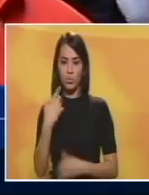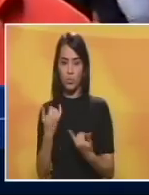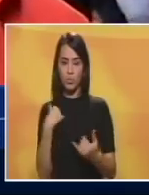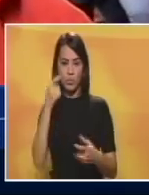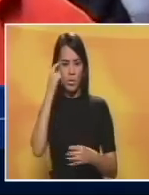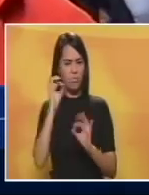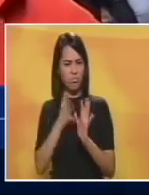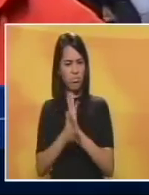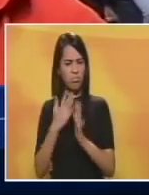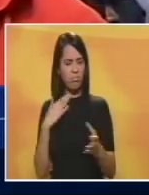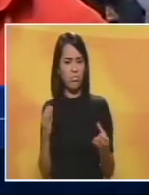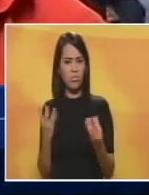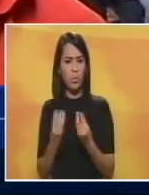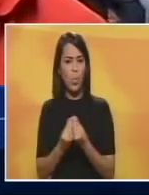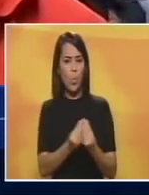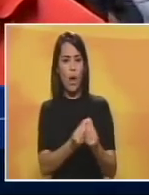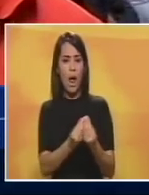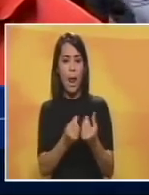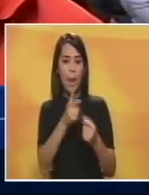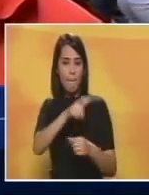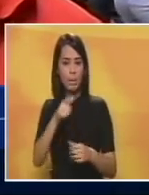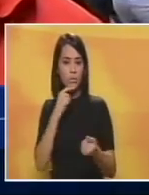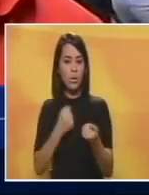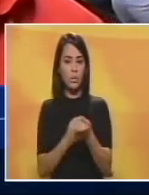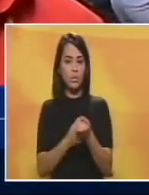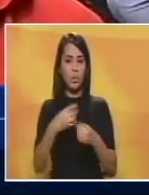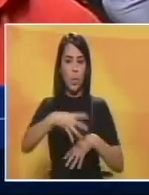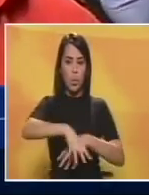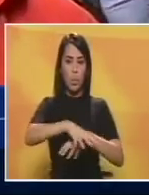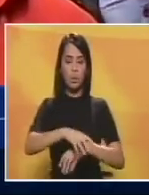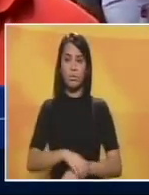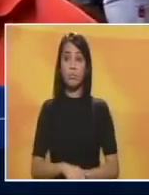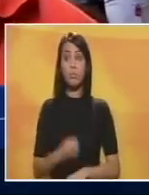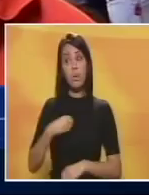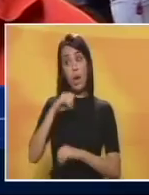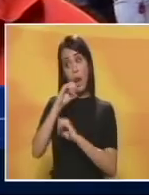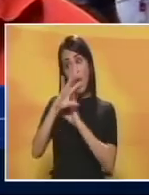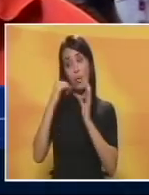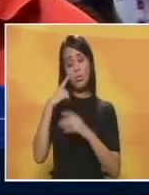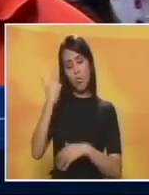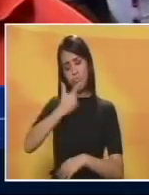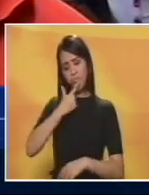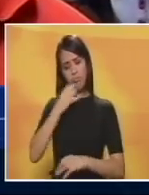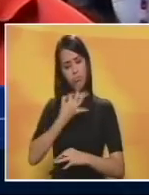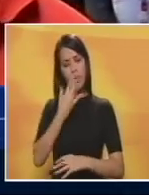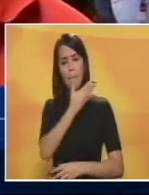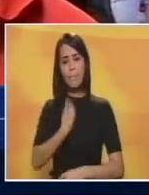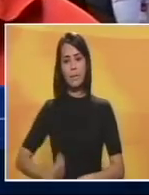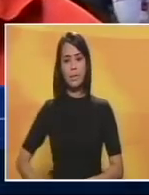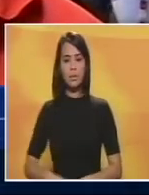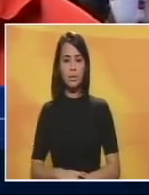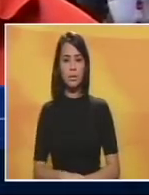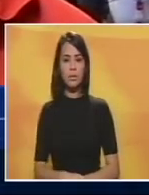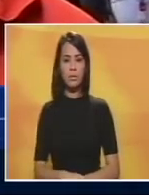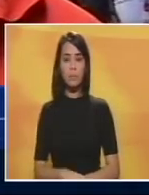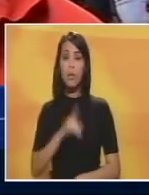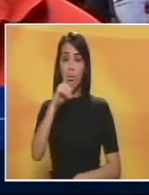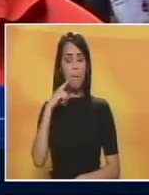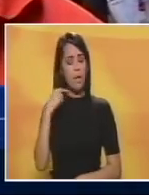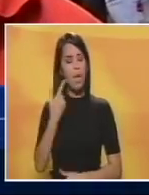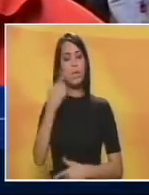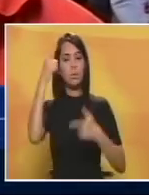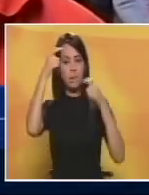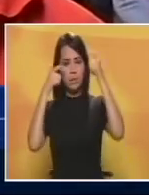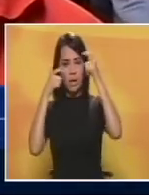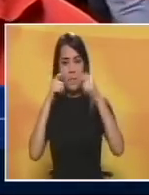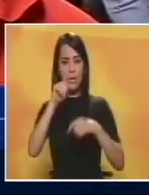acompañar a los seguidores del presidente acá en la movilización. Claro, es que yo soy leal al presidente, así como lo fui con Chávez, soy